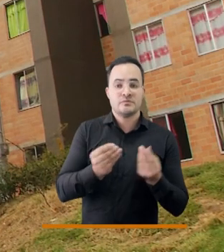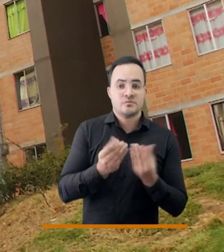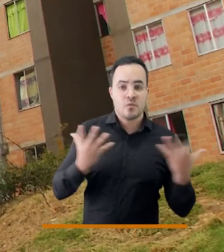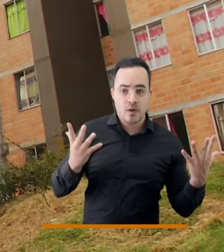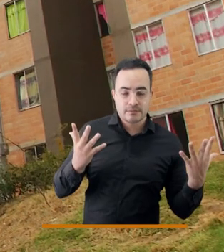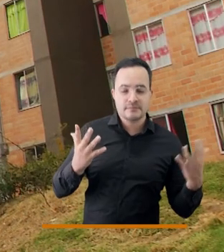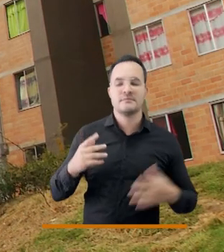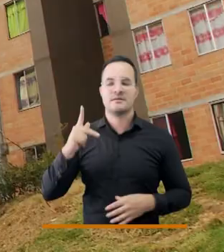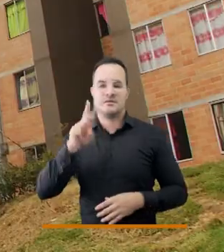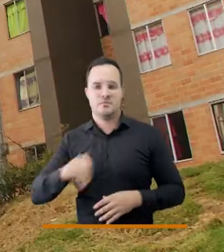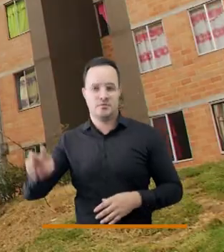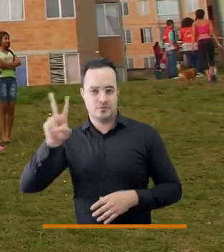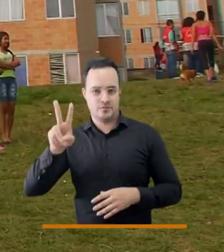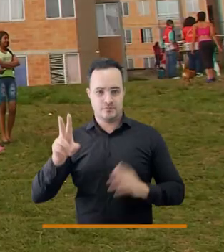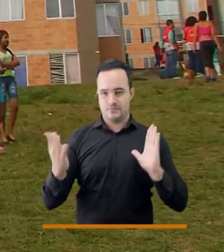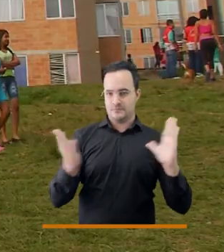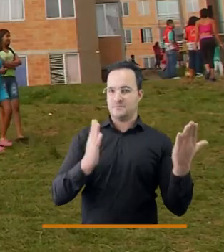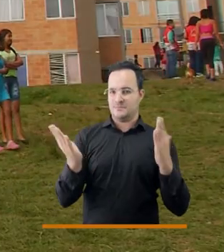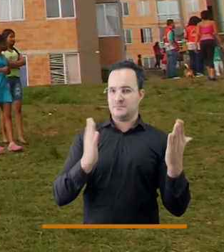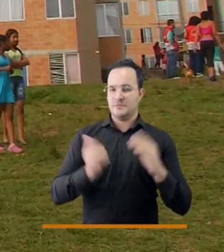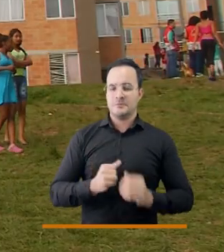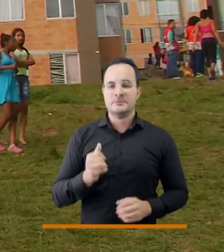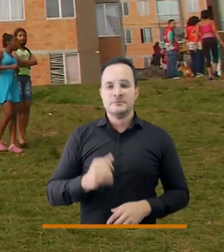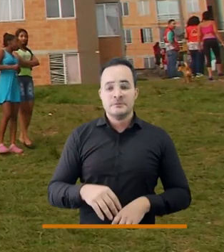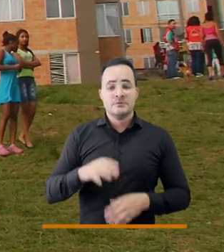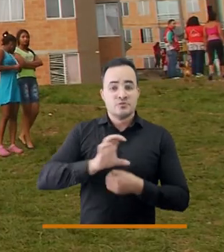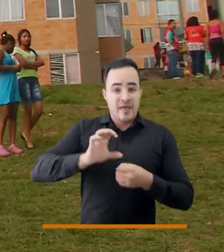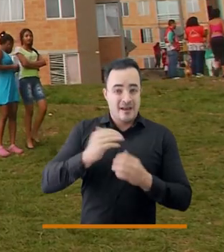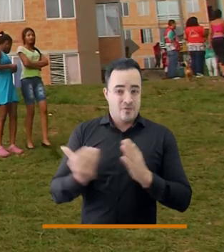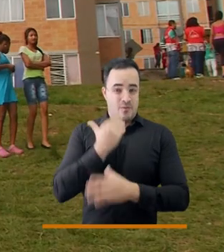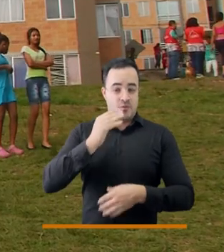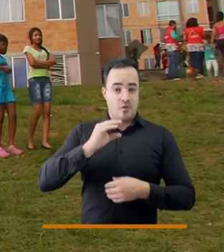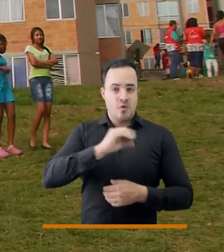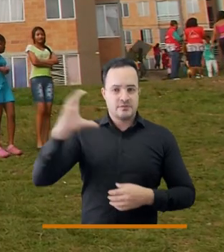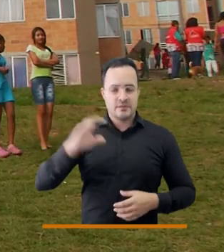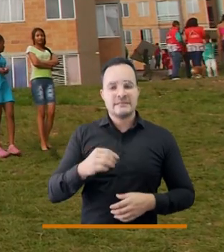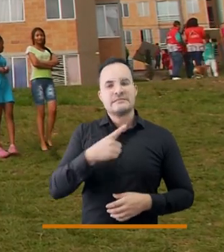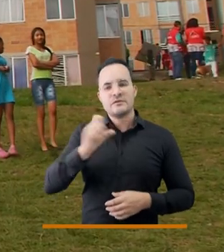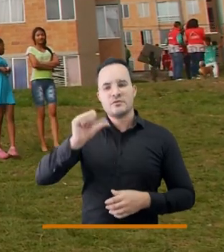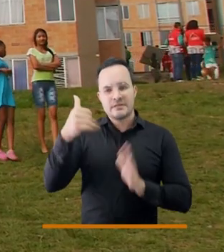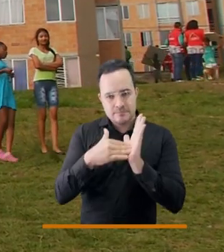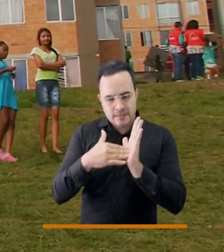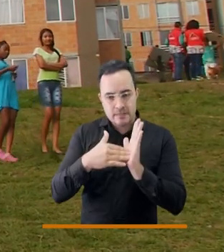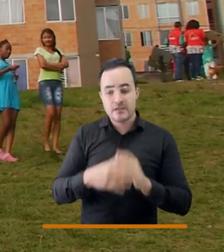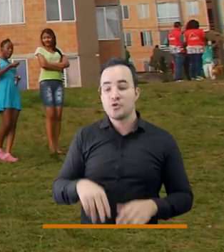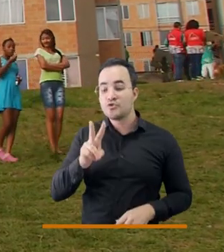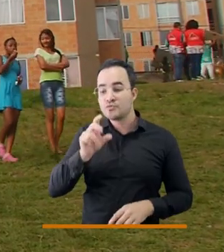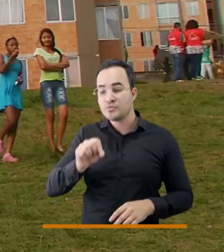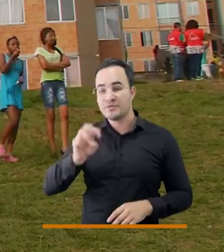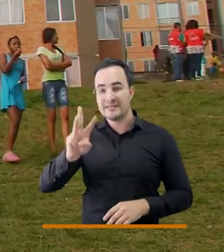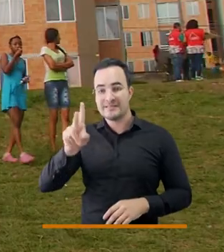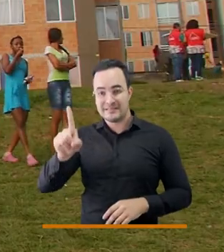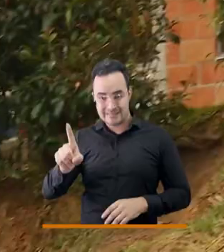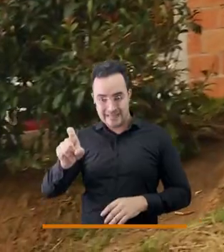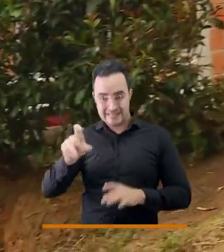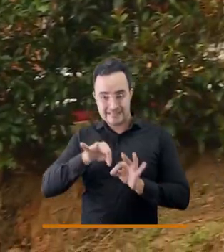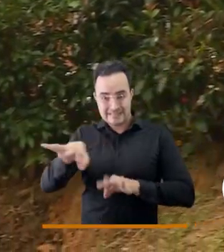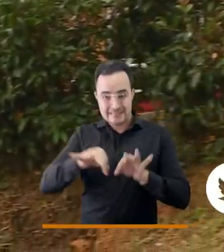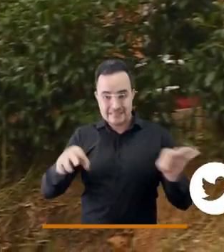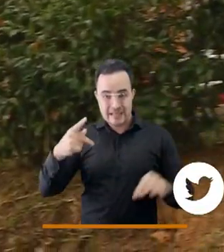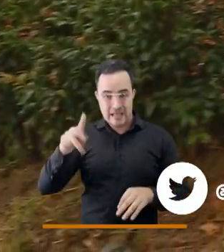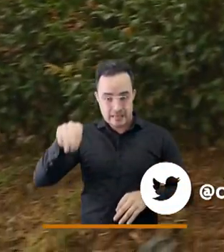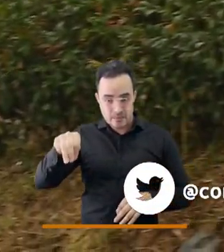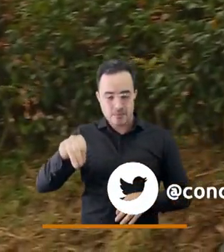cuadrado. Ciudad del Occidente tiene 110 mil habitantes por 2.36 kilómetros, sería